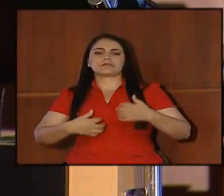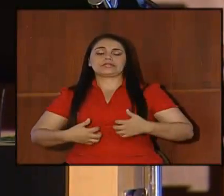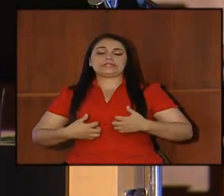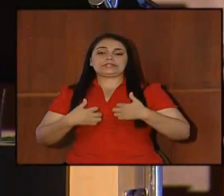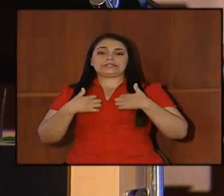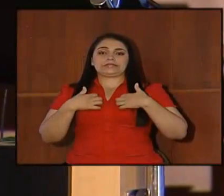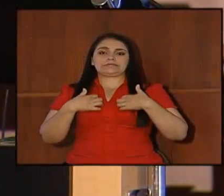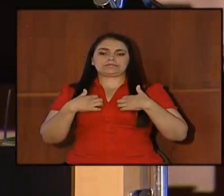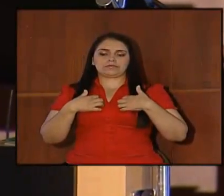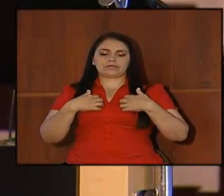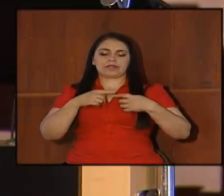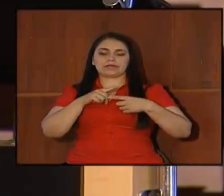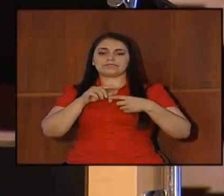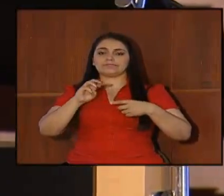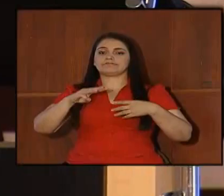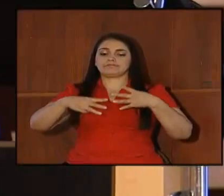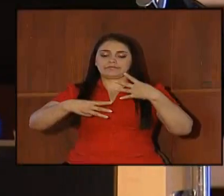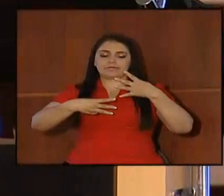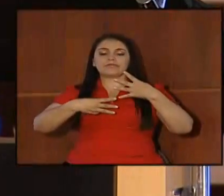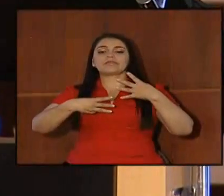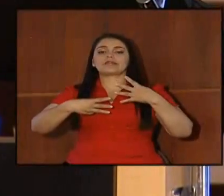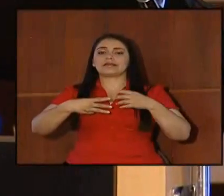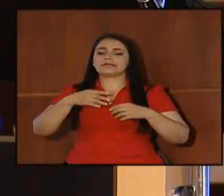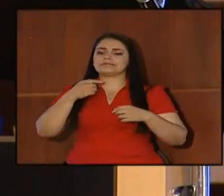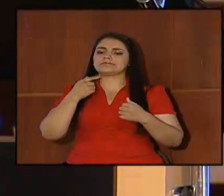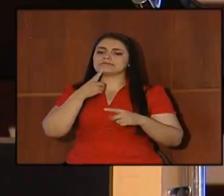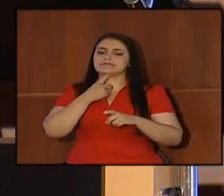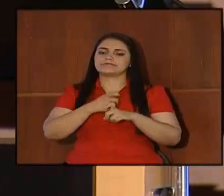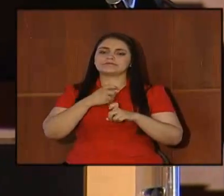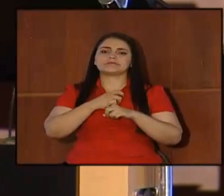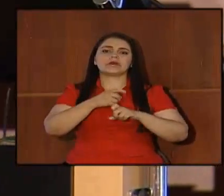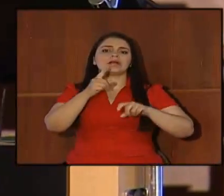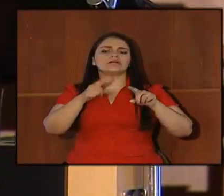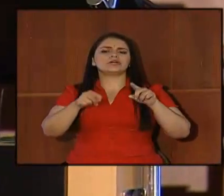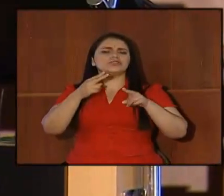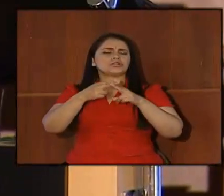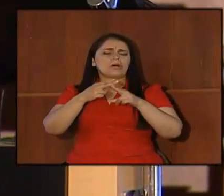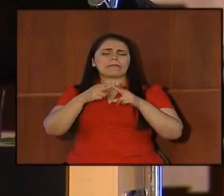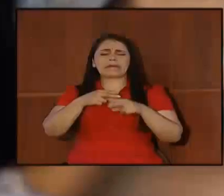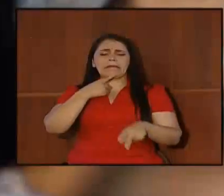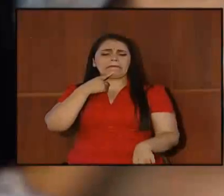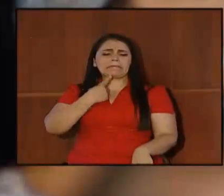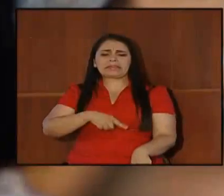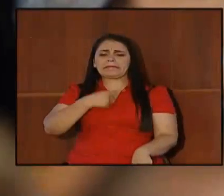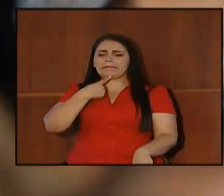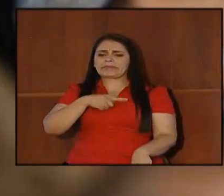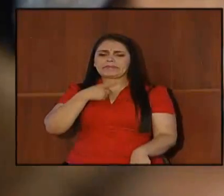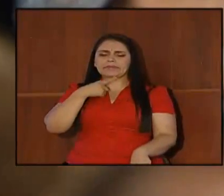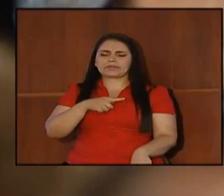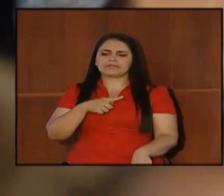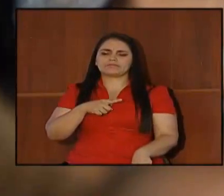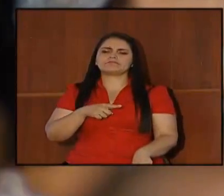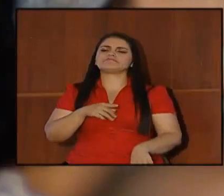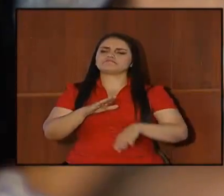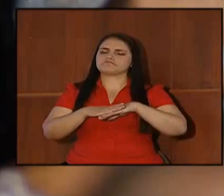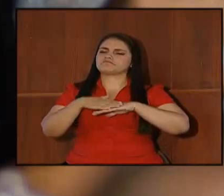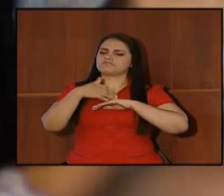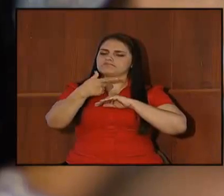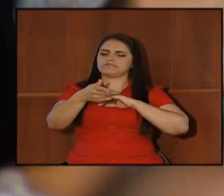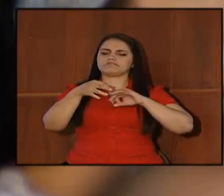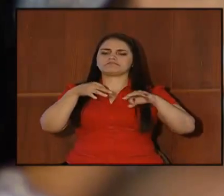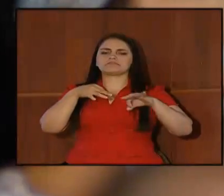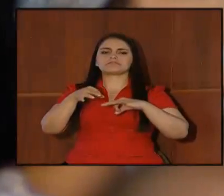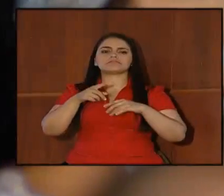son muy claves y son importantes, que de pronto estos nombres son raros, pero en el momento de yo decirles que